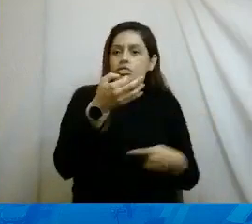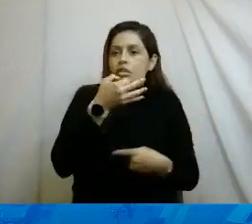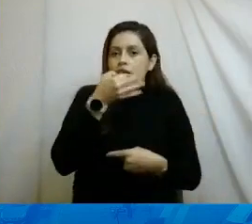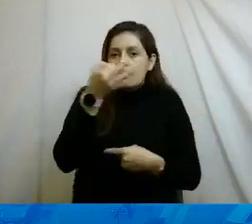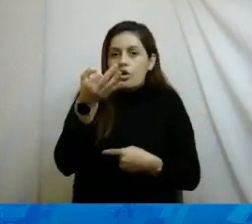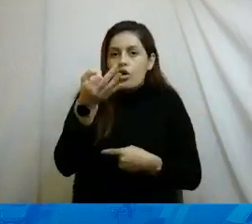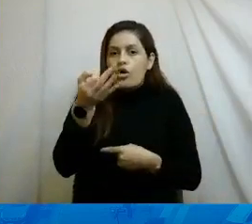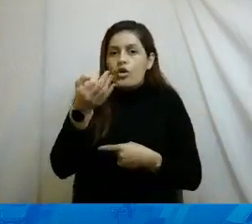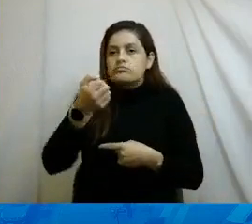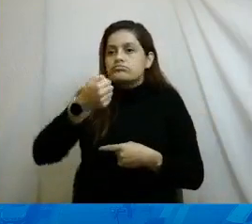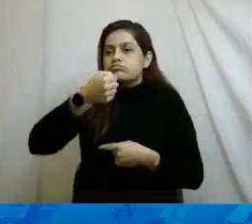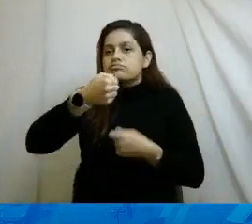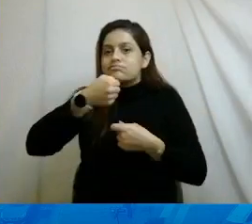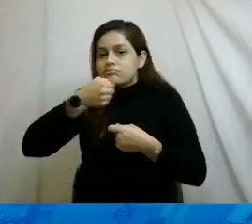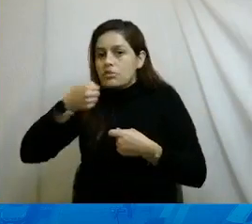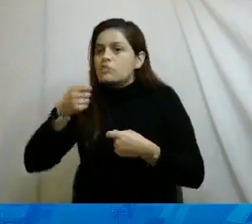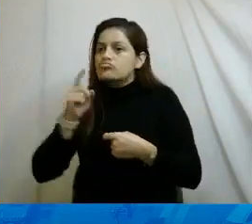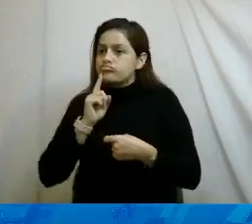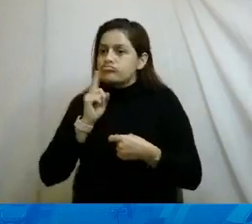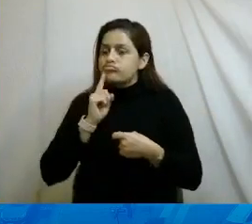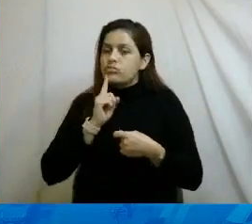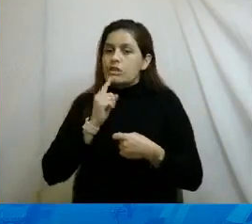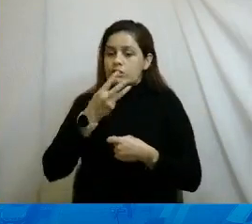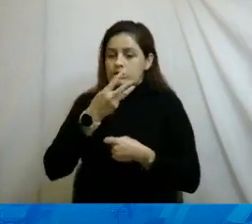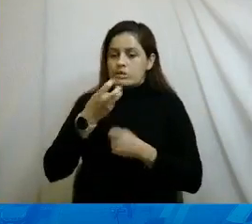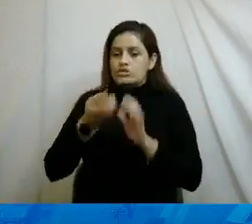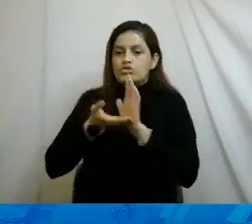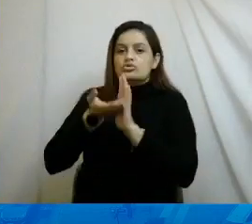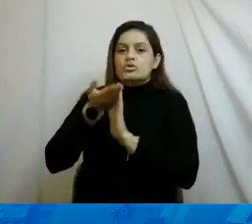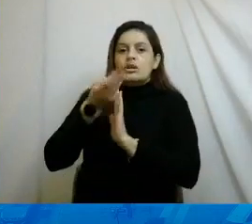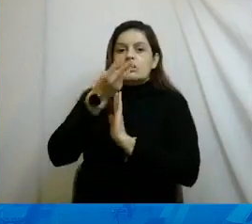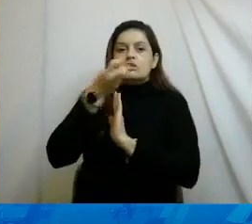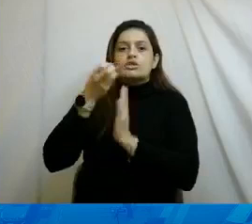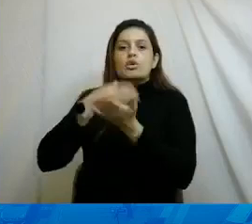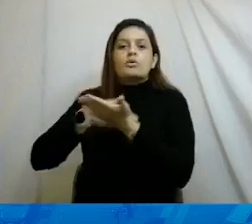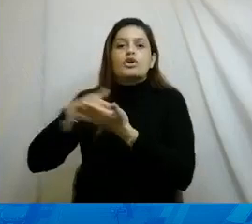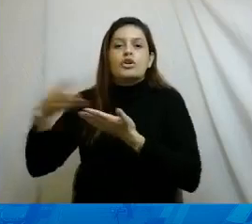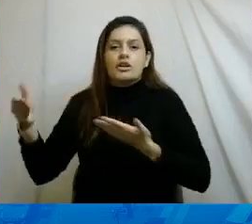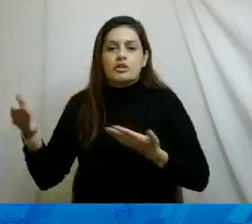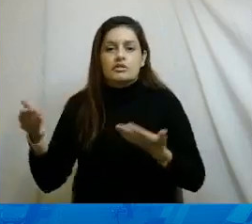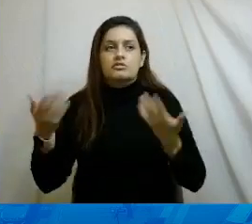dice que estaban estos 300 millones y se había eliminado.